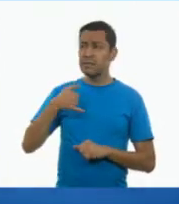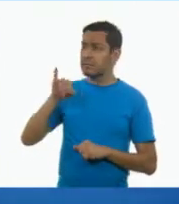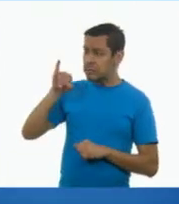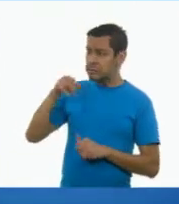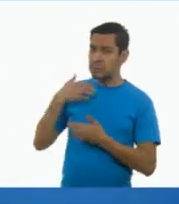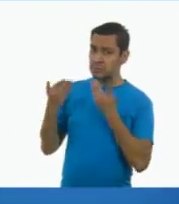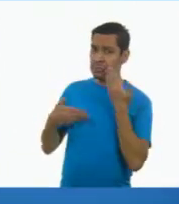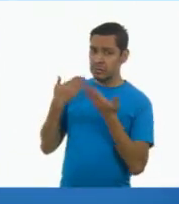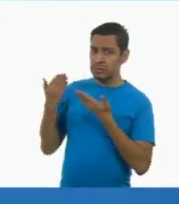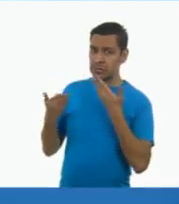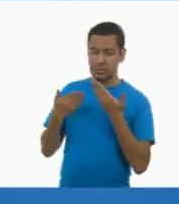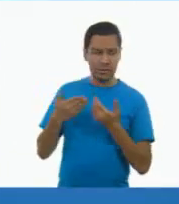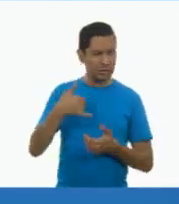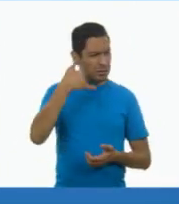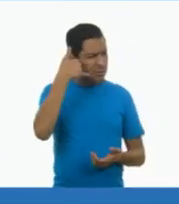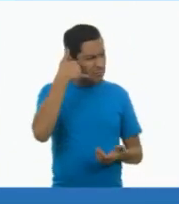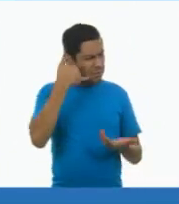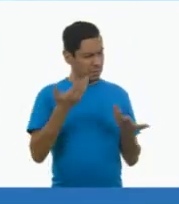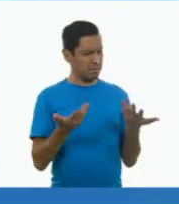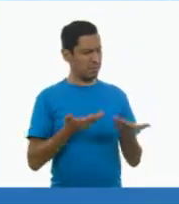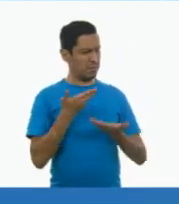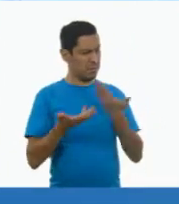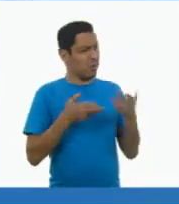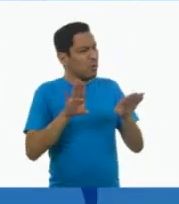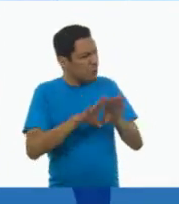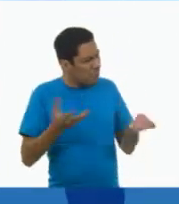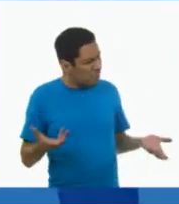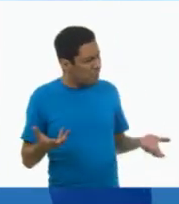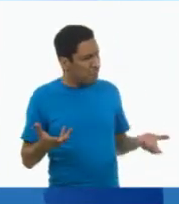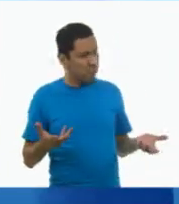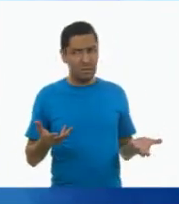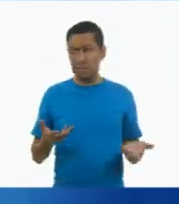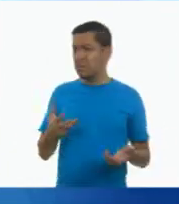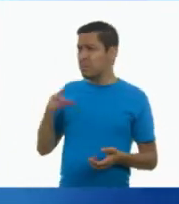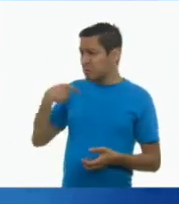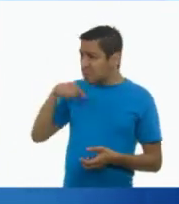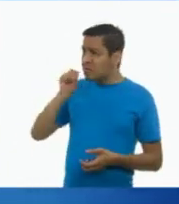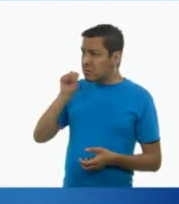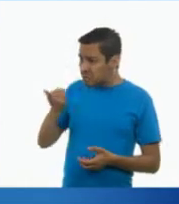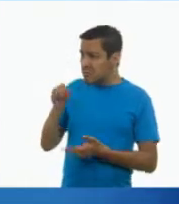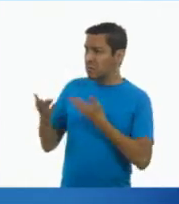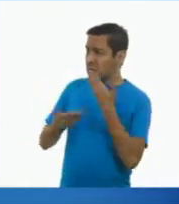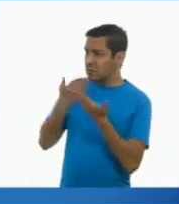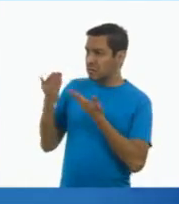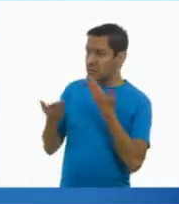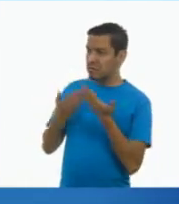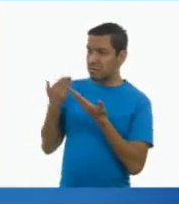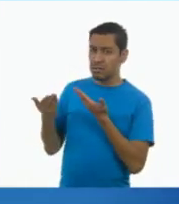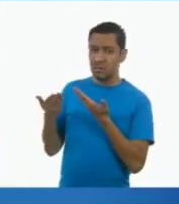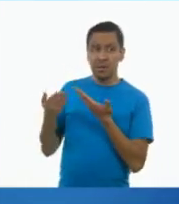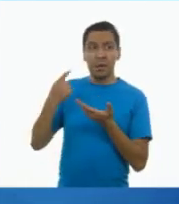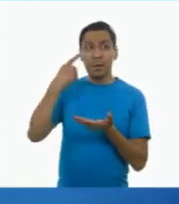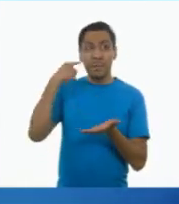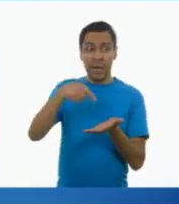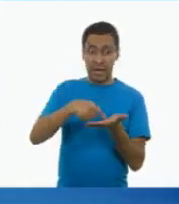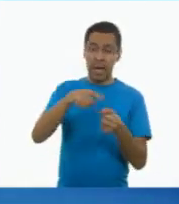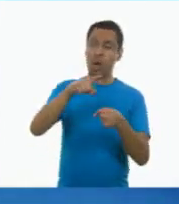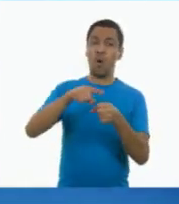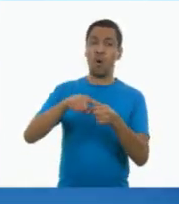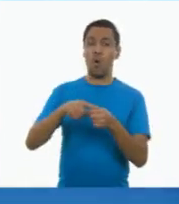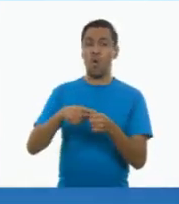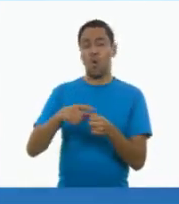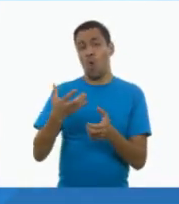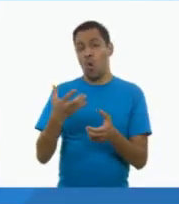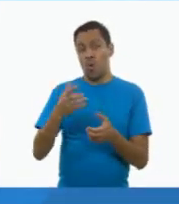¿Cómo? ¿Estás hablando por teléfono al mismo tiempo que estudias? No... Sí, estoy estudiando. Mira, Colón embarcó